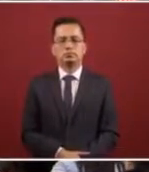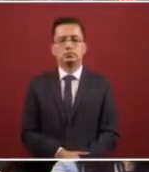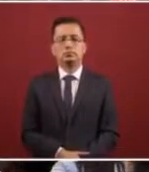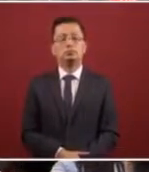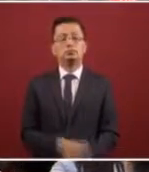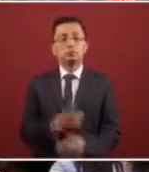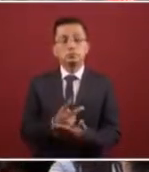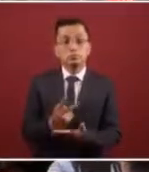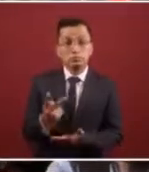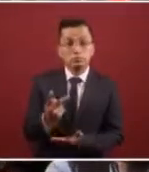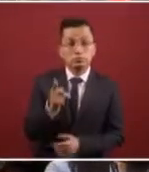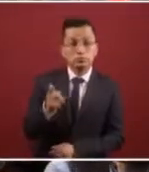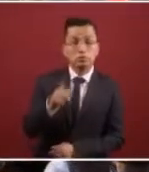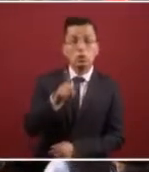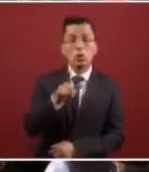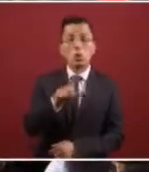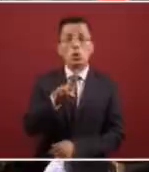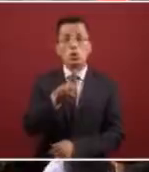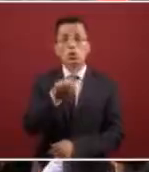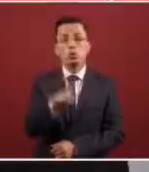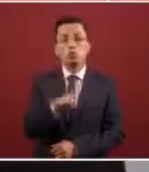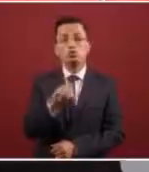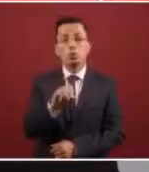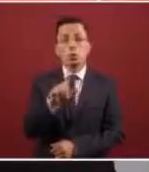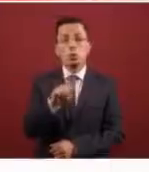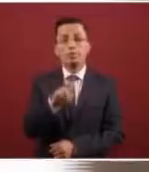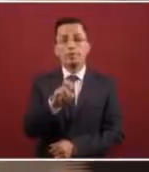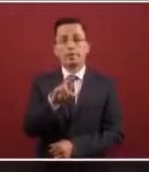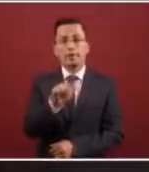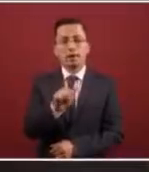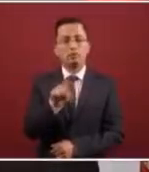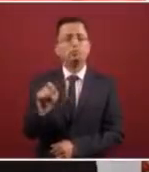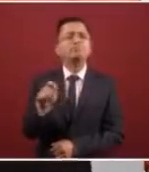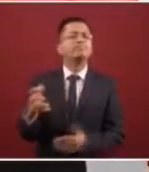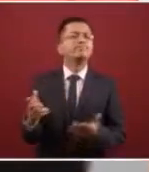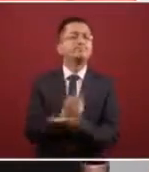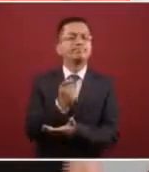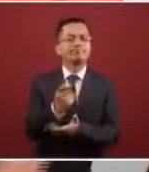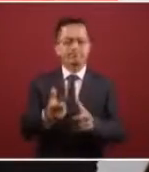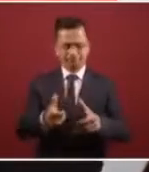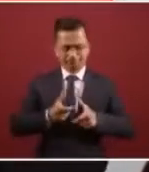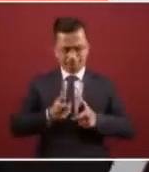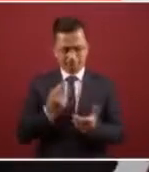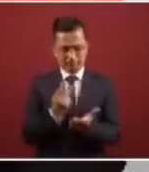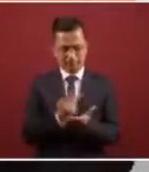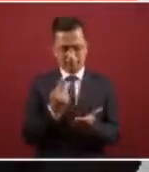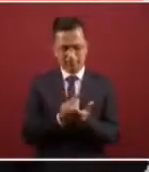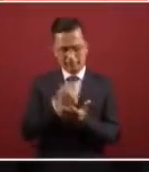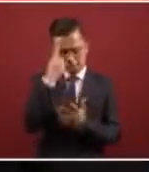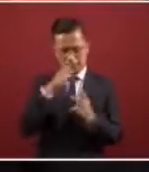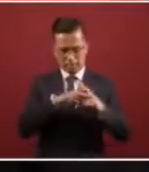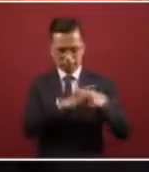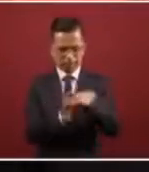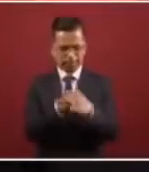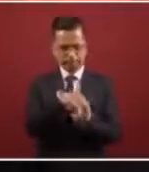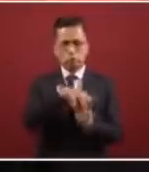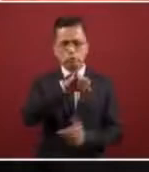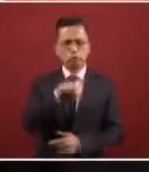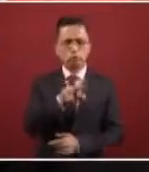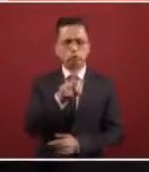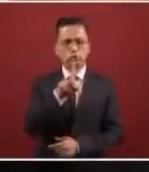Recibe también Luz María Olvera Suárez, ganadora de la medalla de plata en la disciplina de judo.